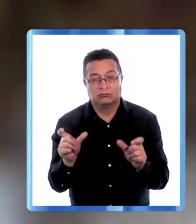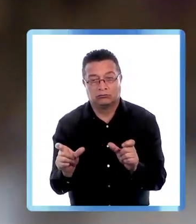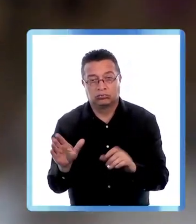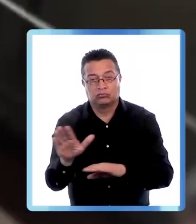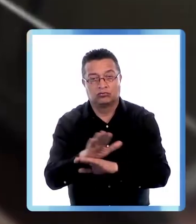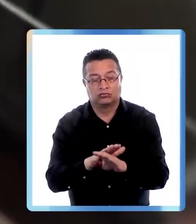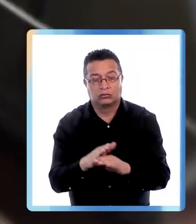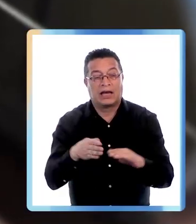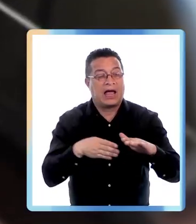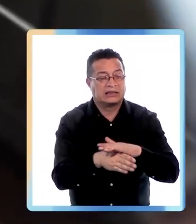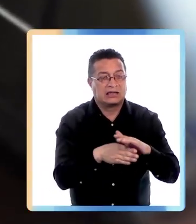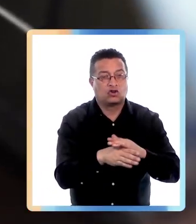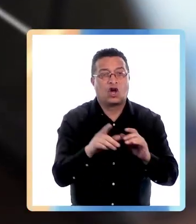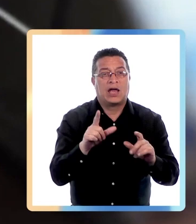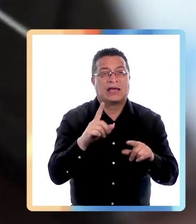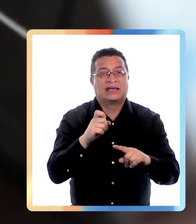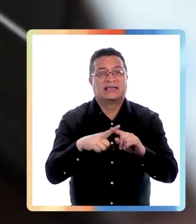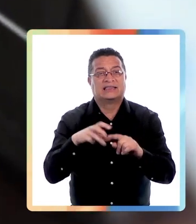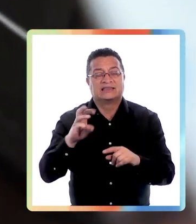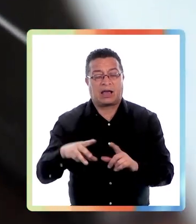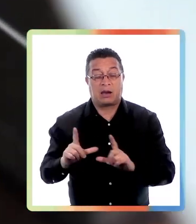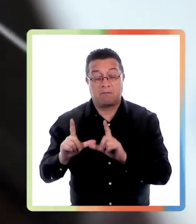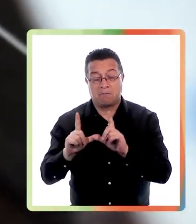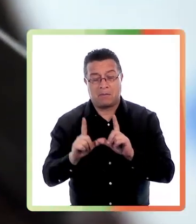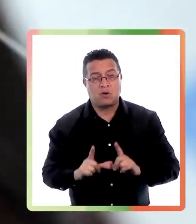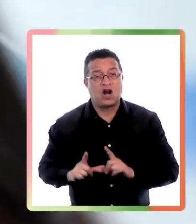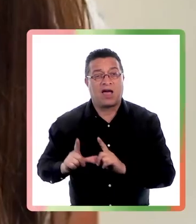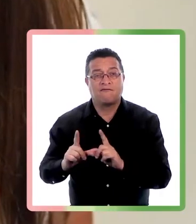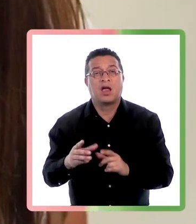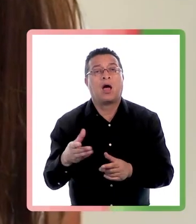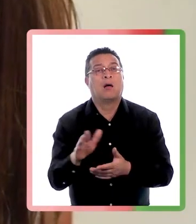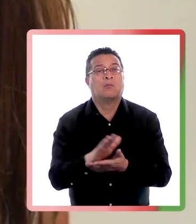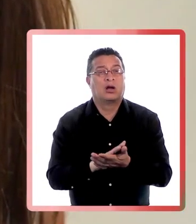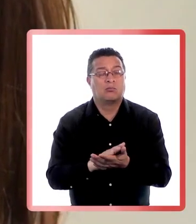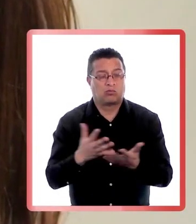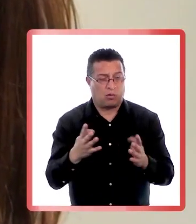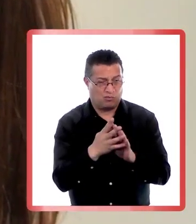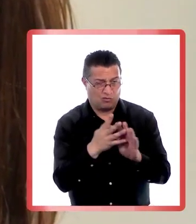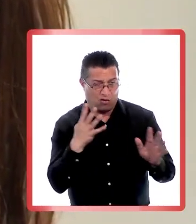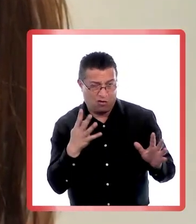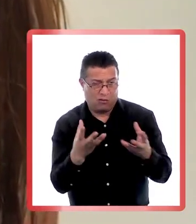o el acceso a exámenes? Por ejemplo, el acceso a mamografía.